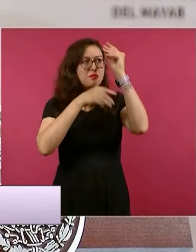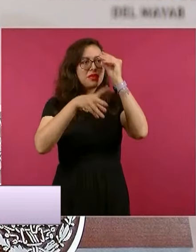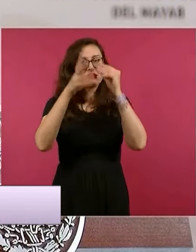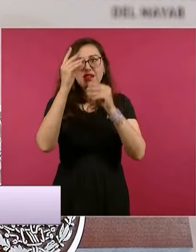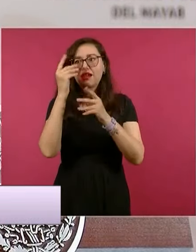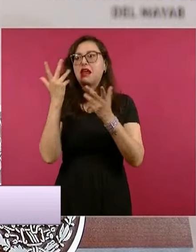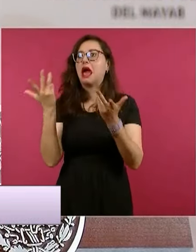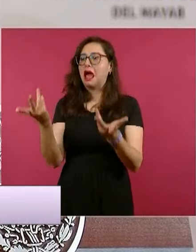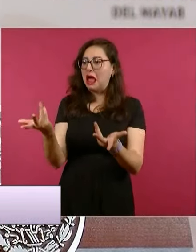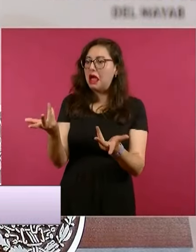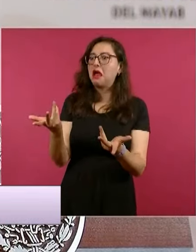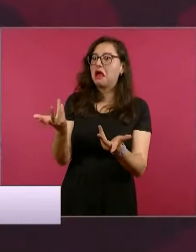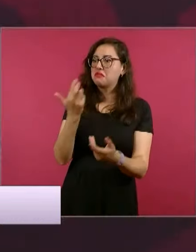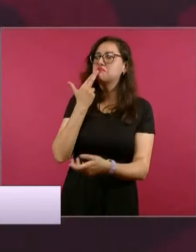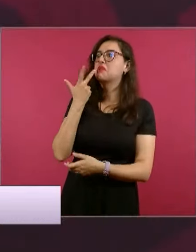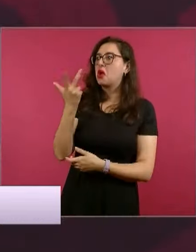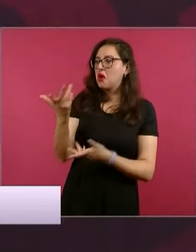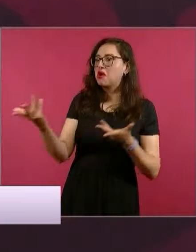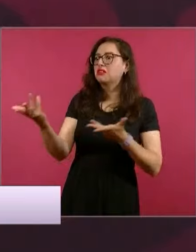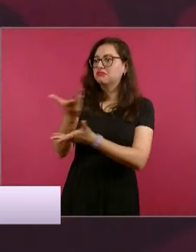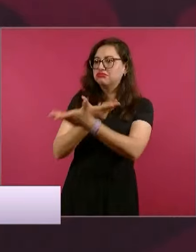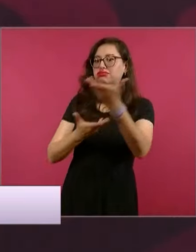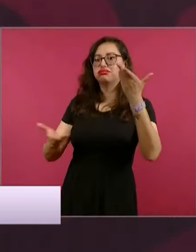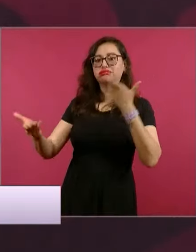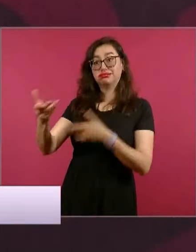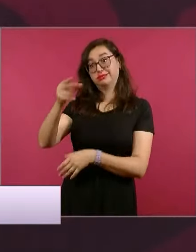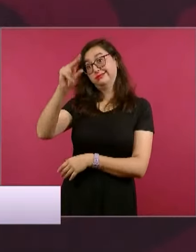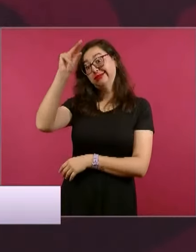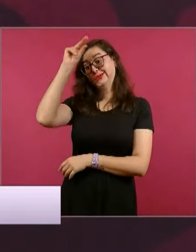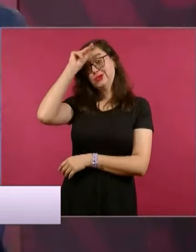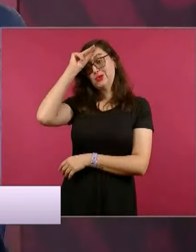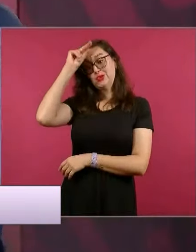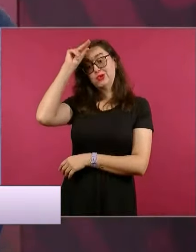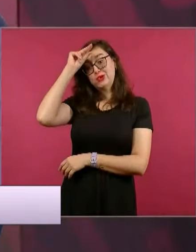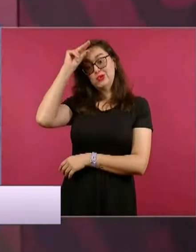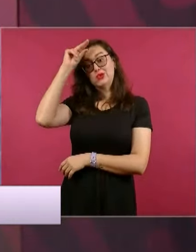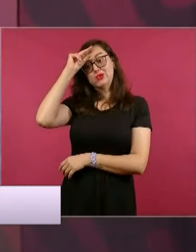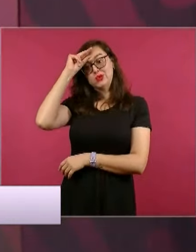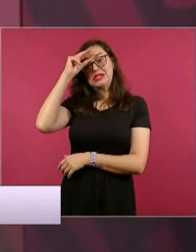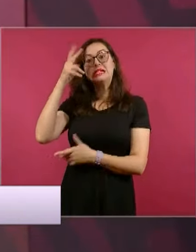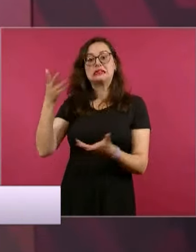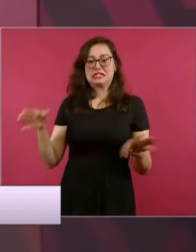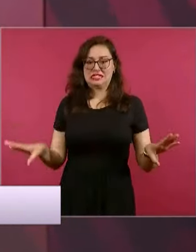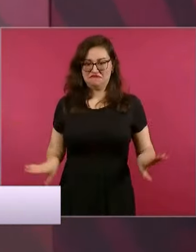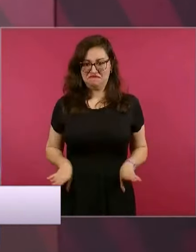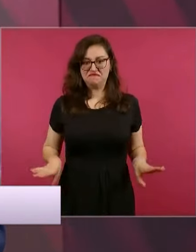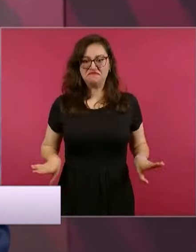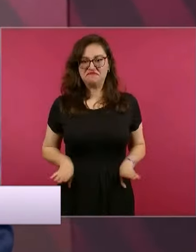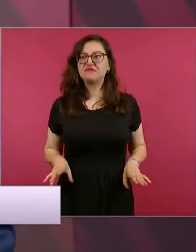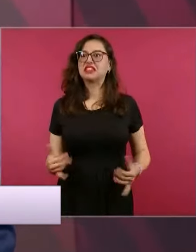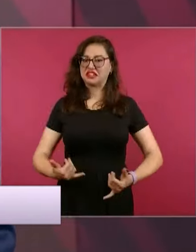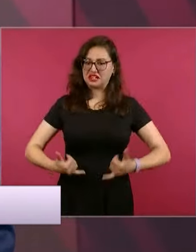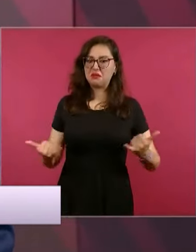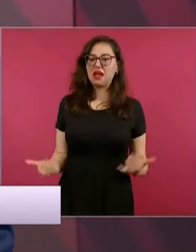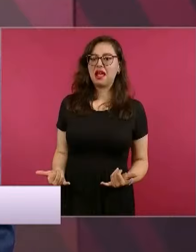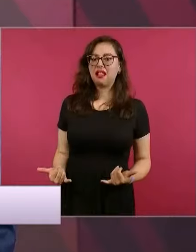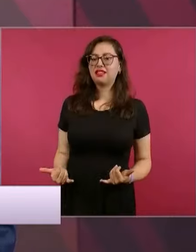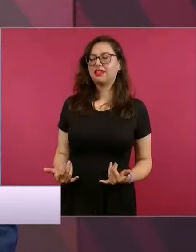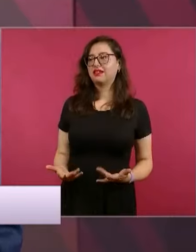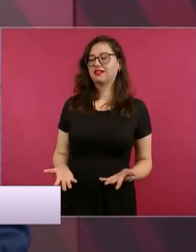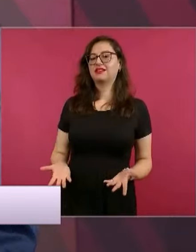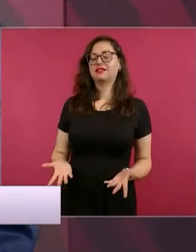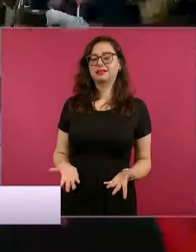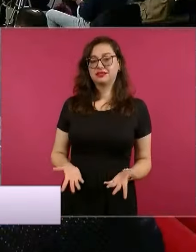impuesto. Pero lo que extraña mucho es que, por ponerte un ejemplo, en Chamic, que pertenece